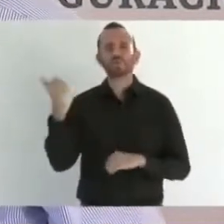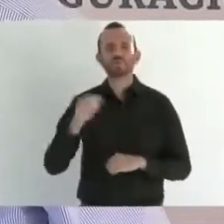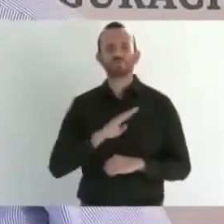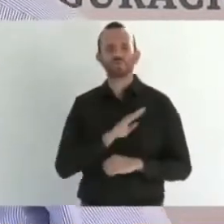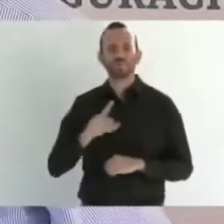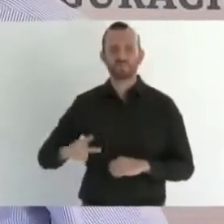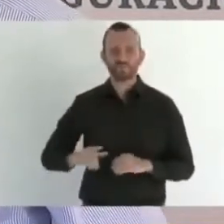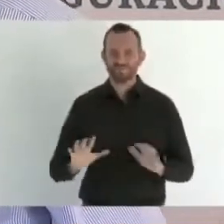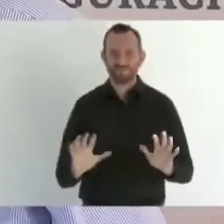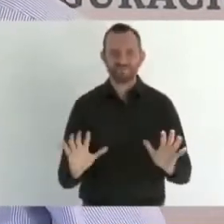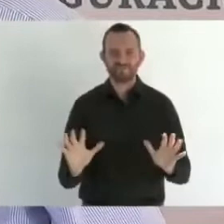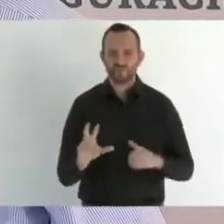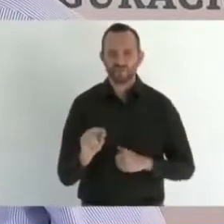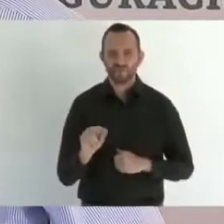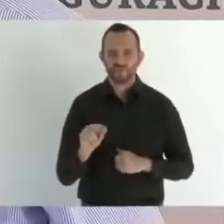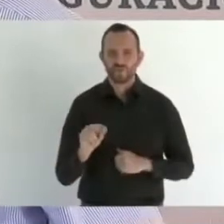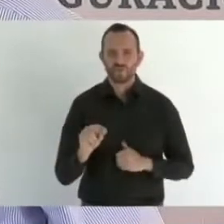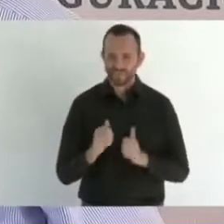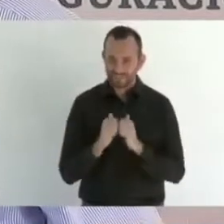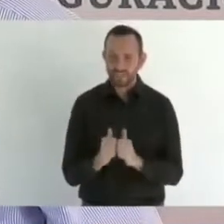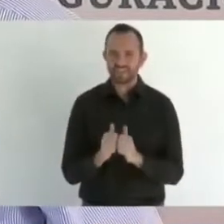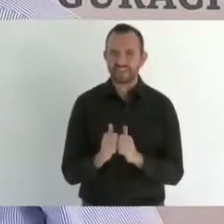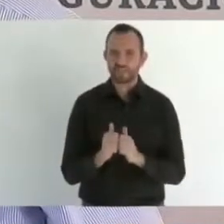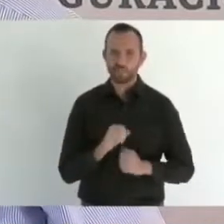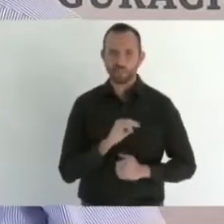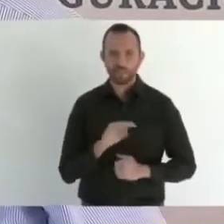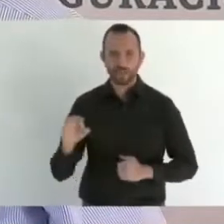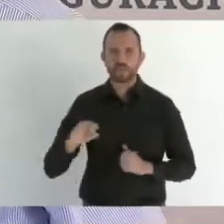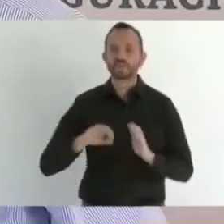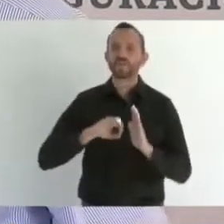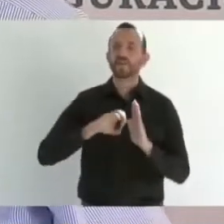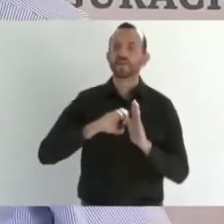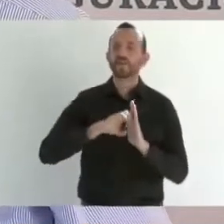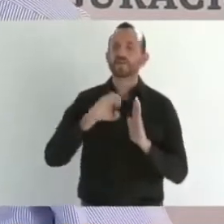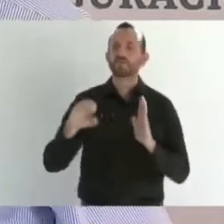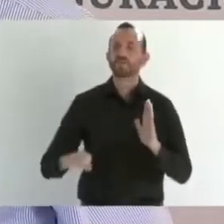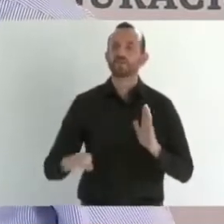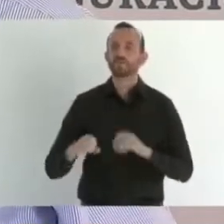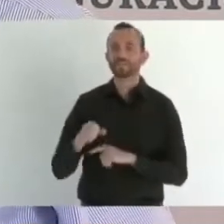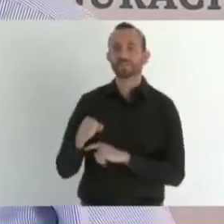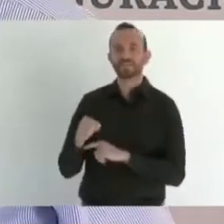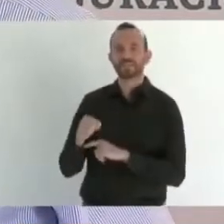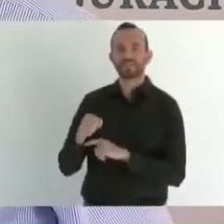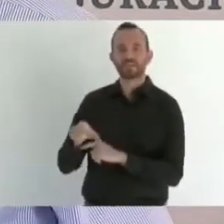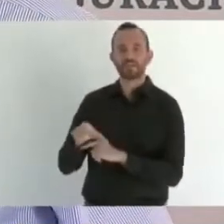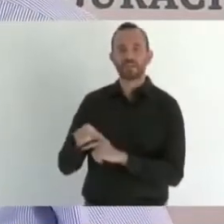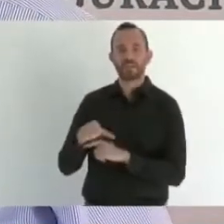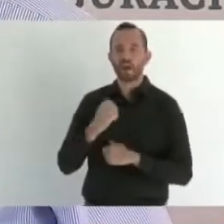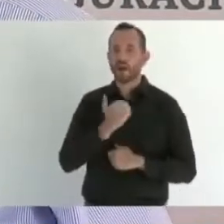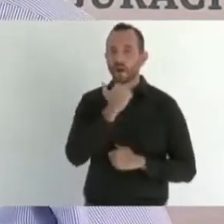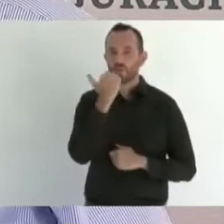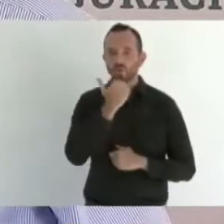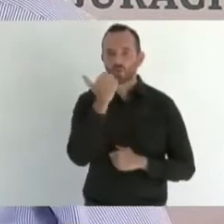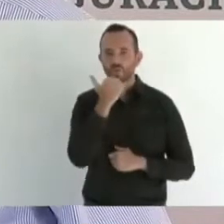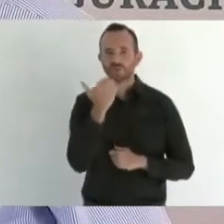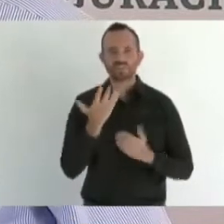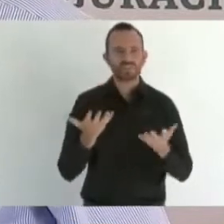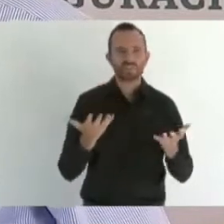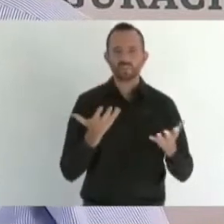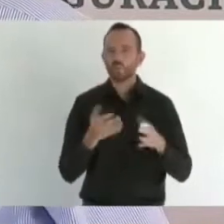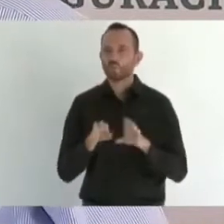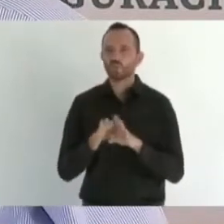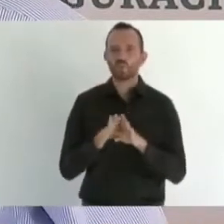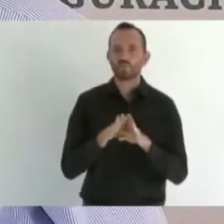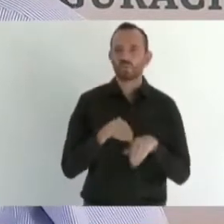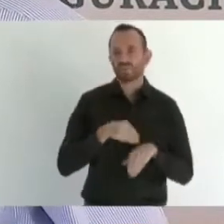en el caso de san quintín que no tengan que irse a ensenada y así todas las